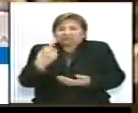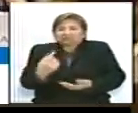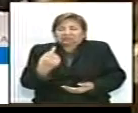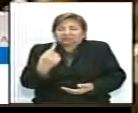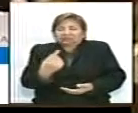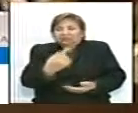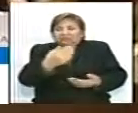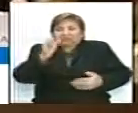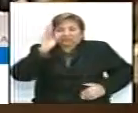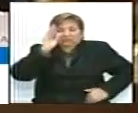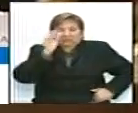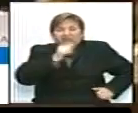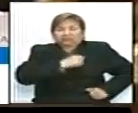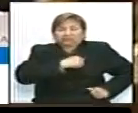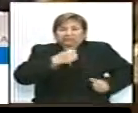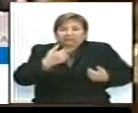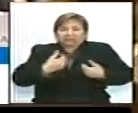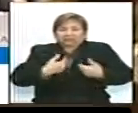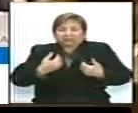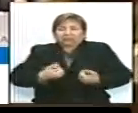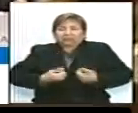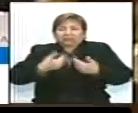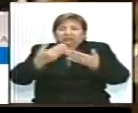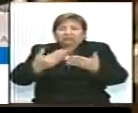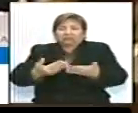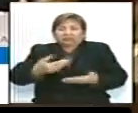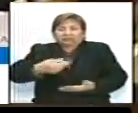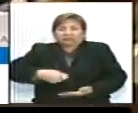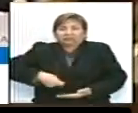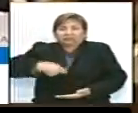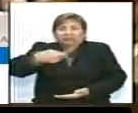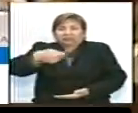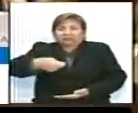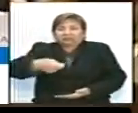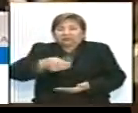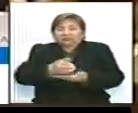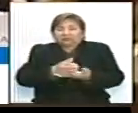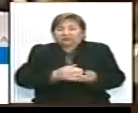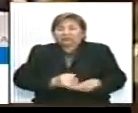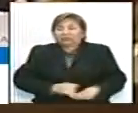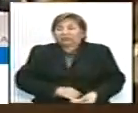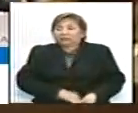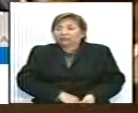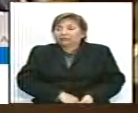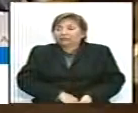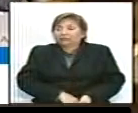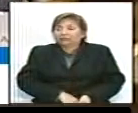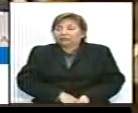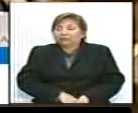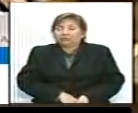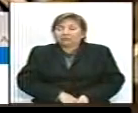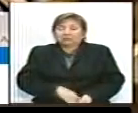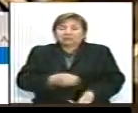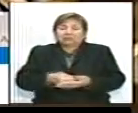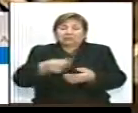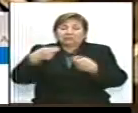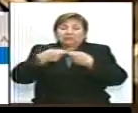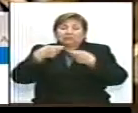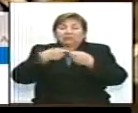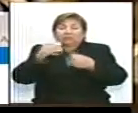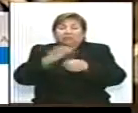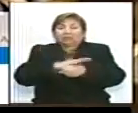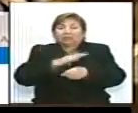Contralor, tiene que dar su bono, ¿no? Su partecita para pagar un internet y hacer más